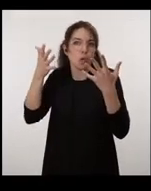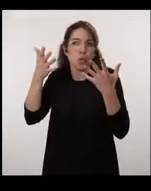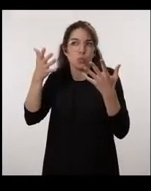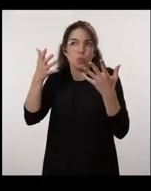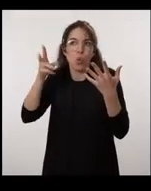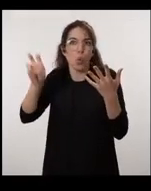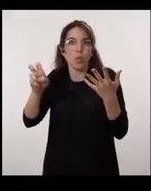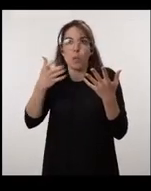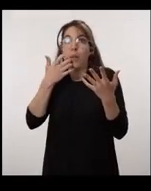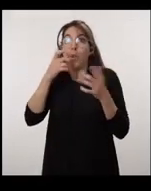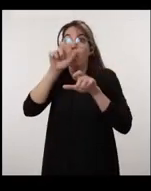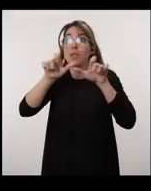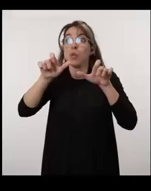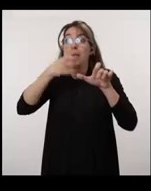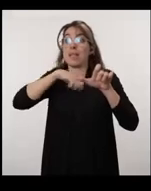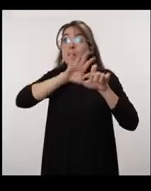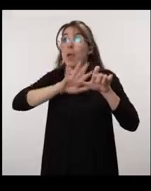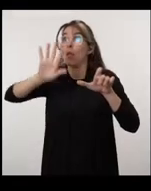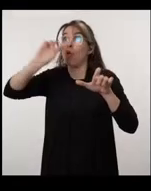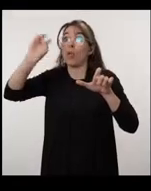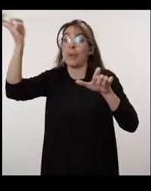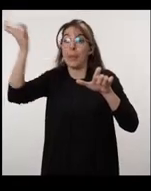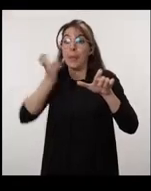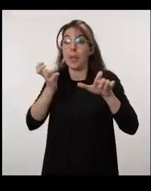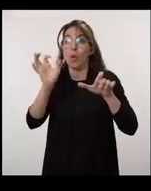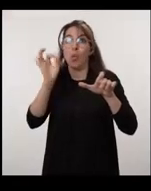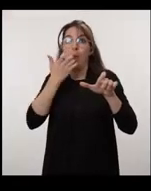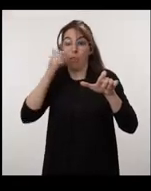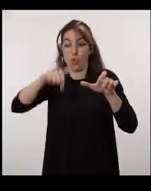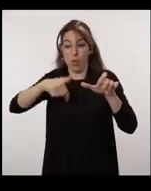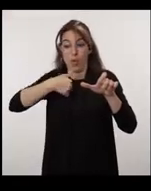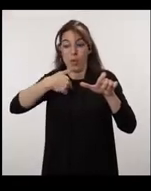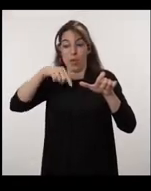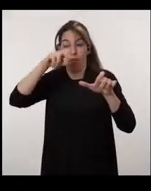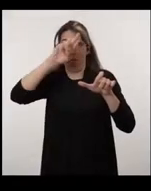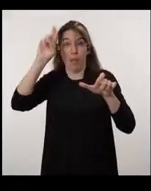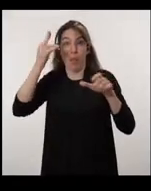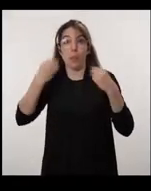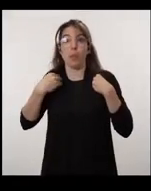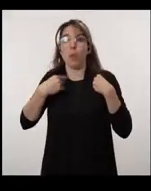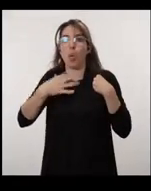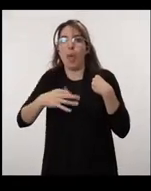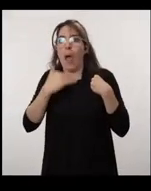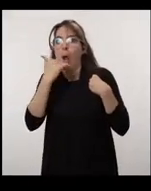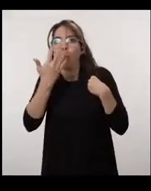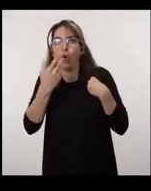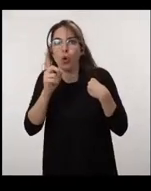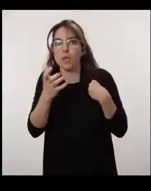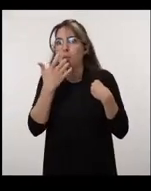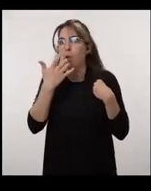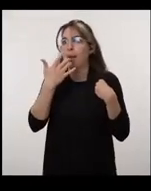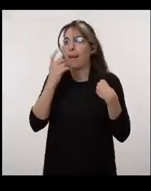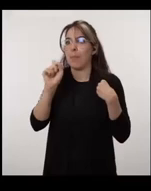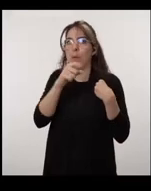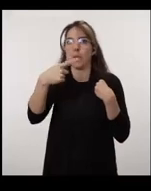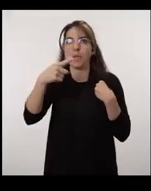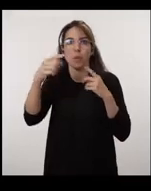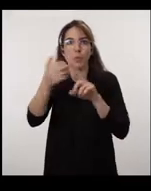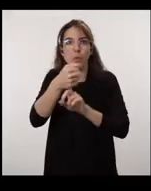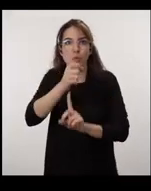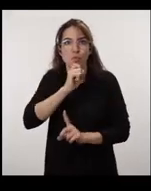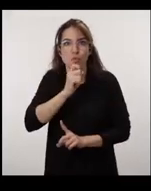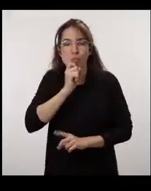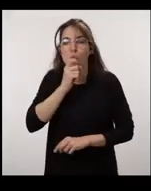incluso a personas que vienen de otras partes de españa o que como yo vivimos en madrid y que igual desconocemos cómo encontrar apartamento en madrid